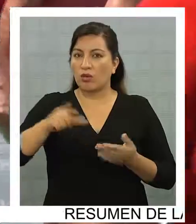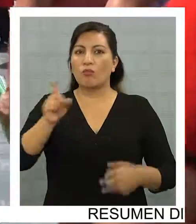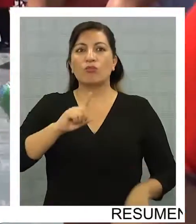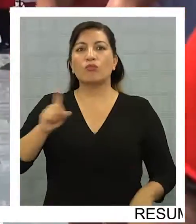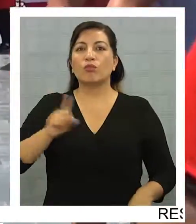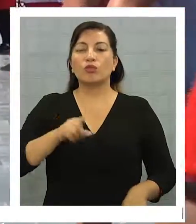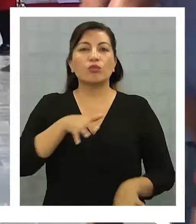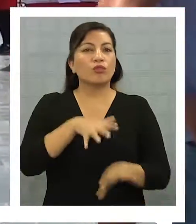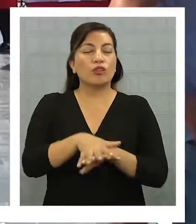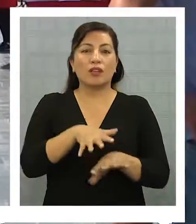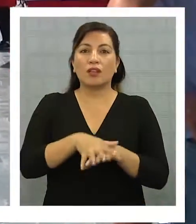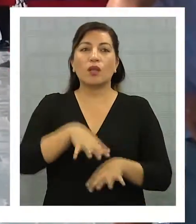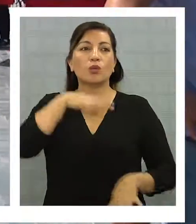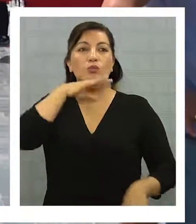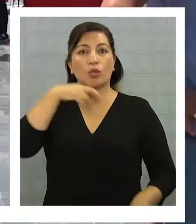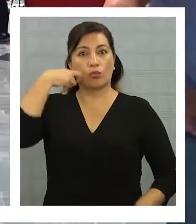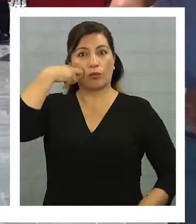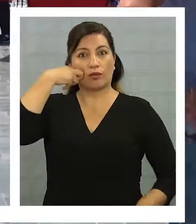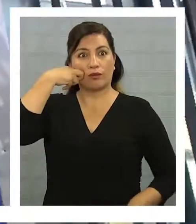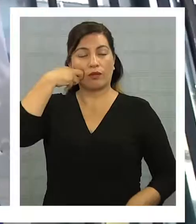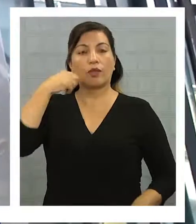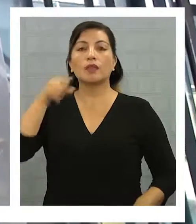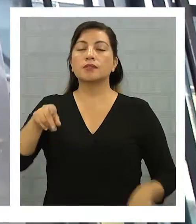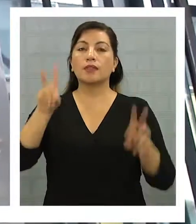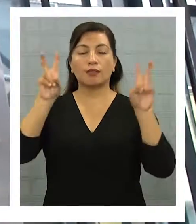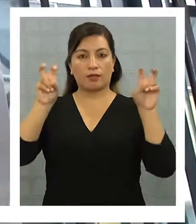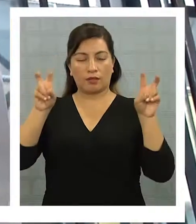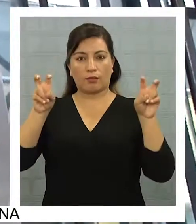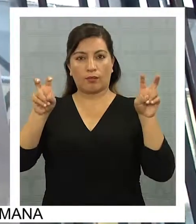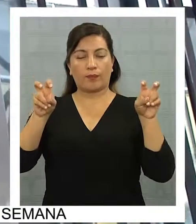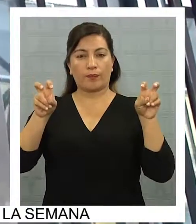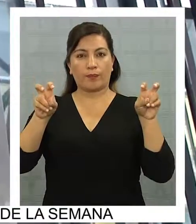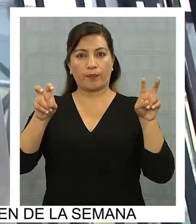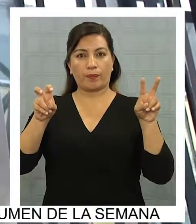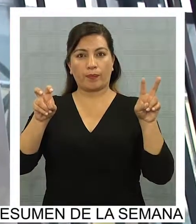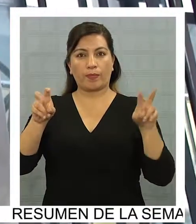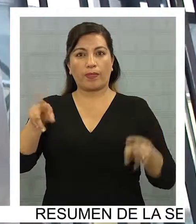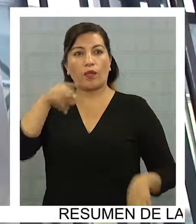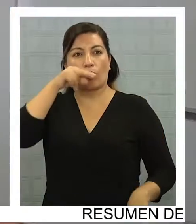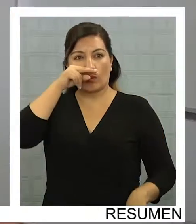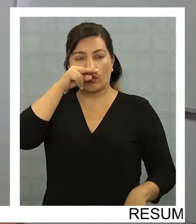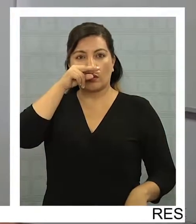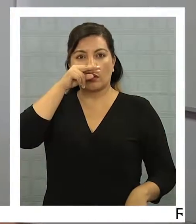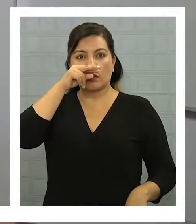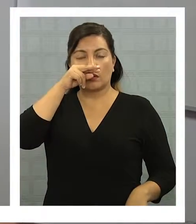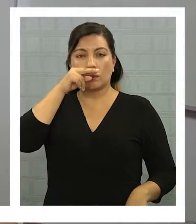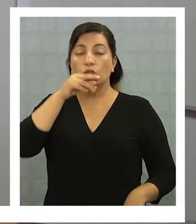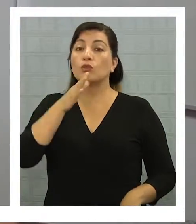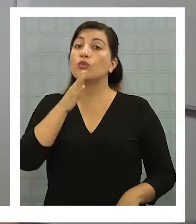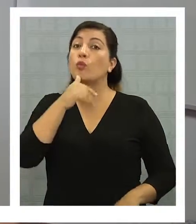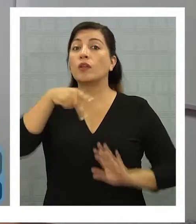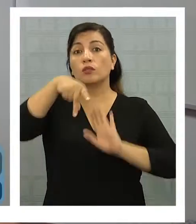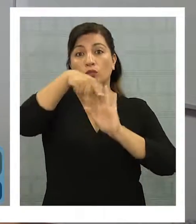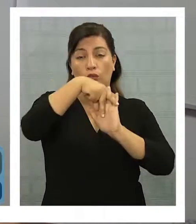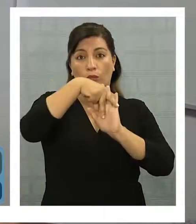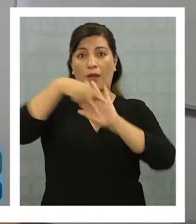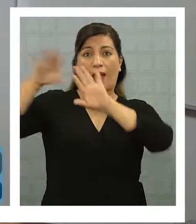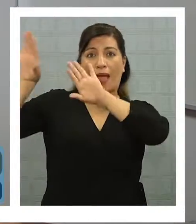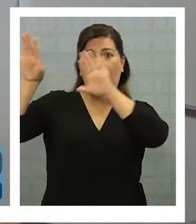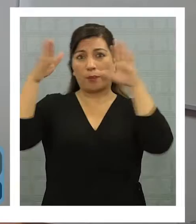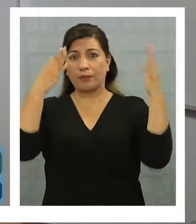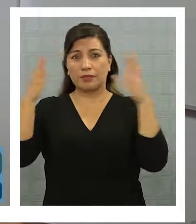ser un producto para consumo humano? respecto al tema de los malos, respecto de los olores, no existe alguna normativa